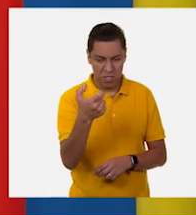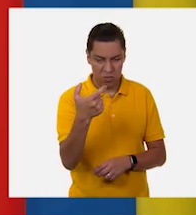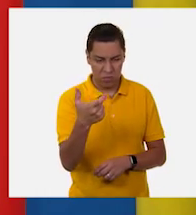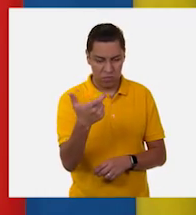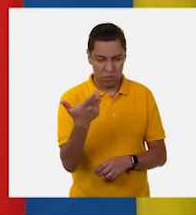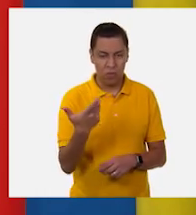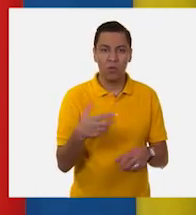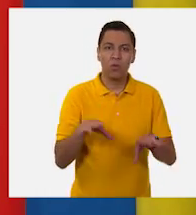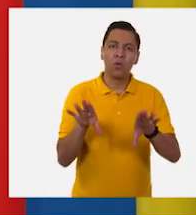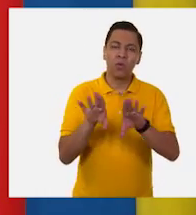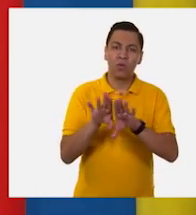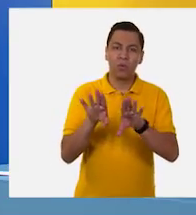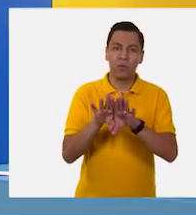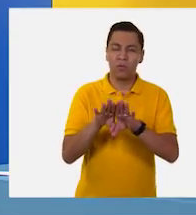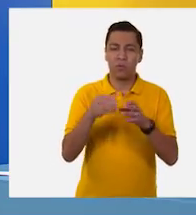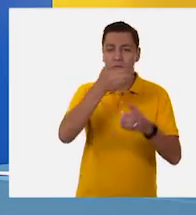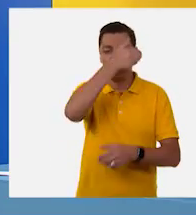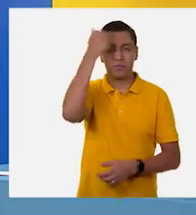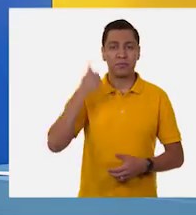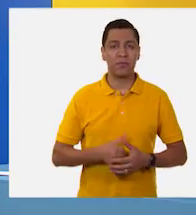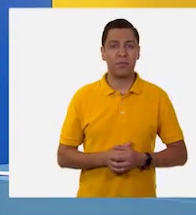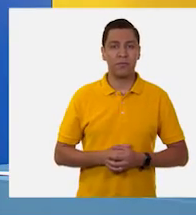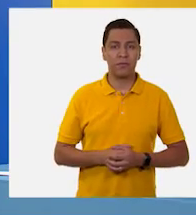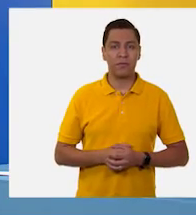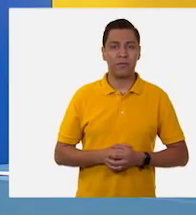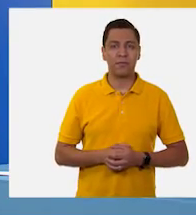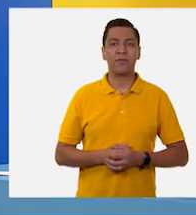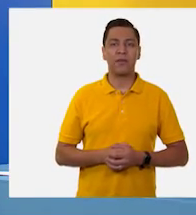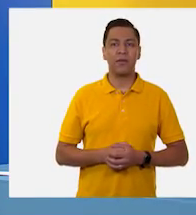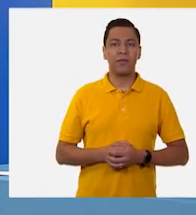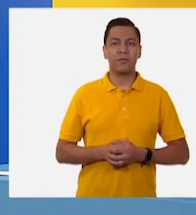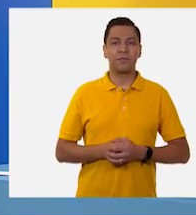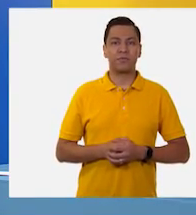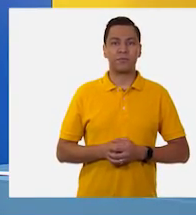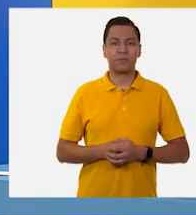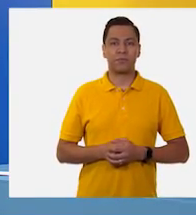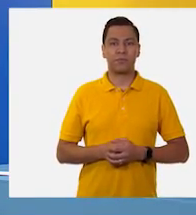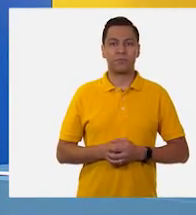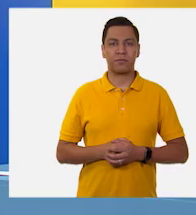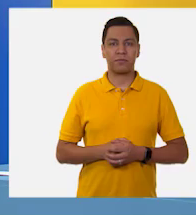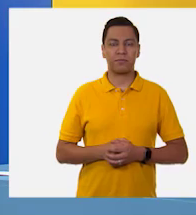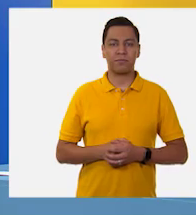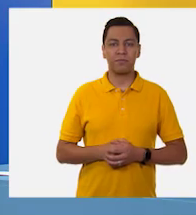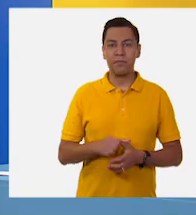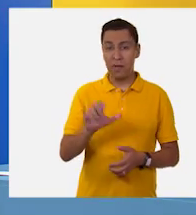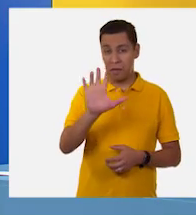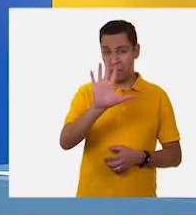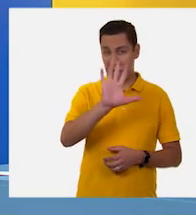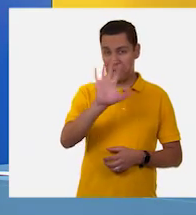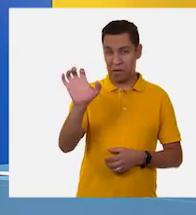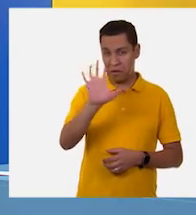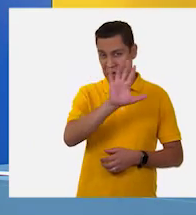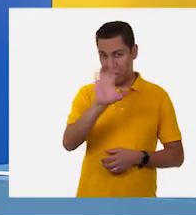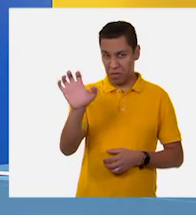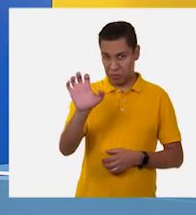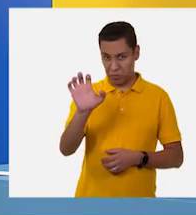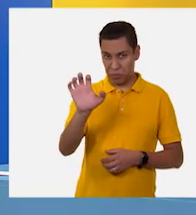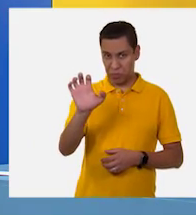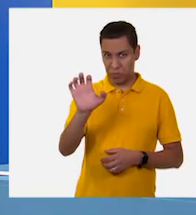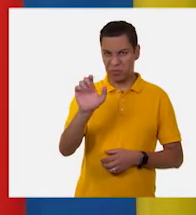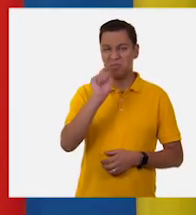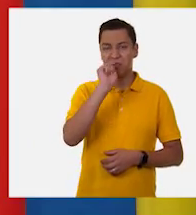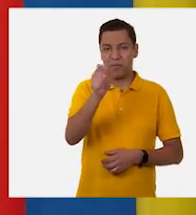recuerdo cómo calcularlo. Bien, ¿qué te parece si partimos de la idea de que 500 es el quíntuple de